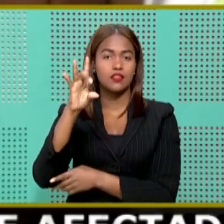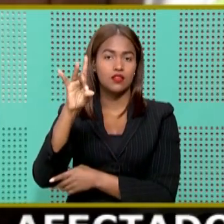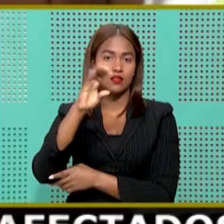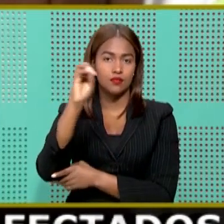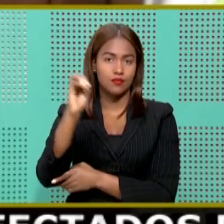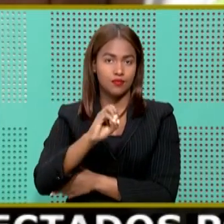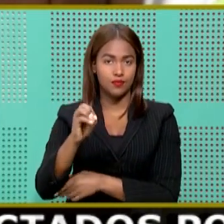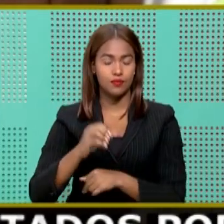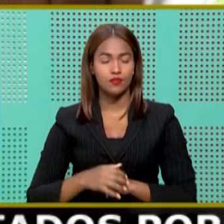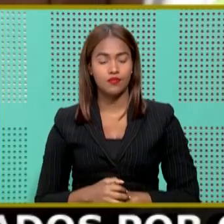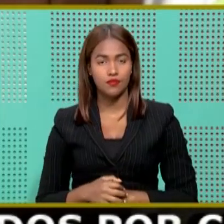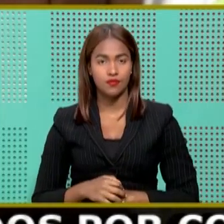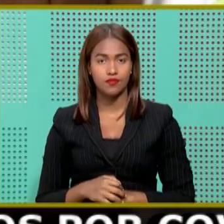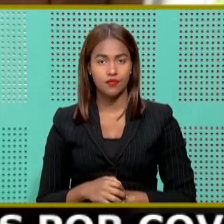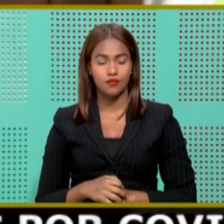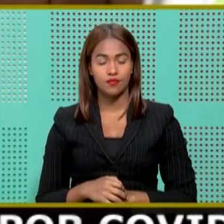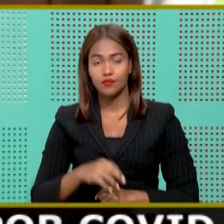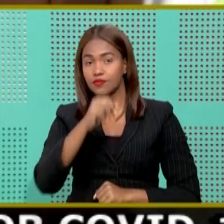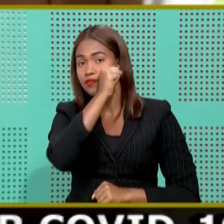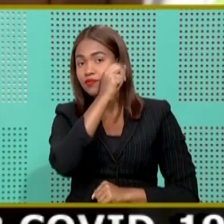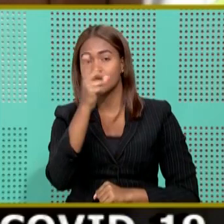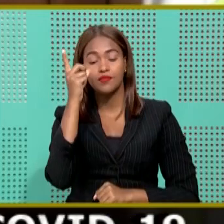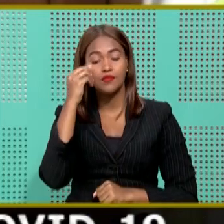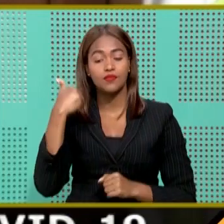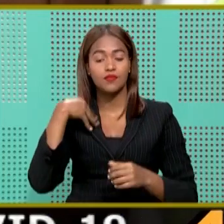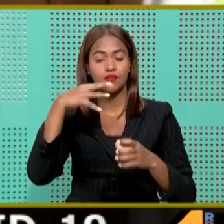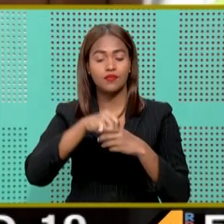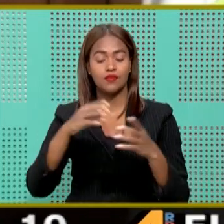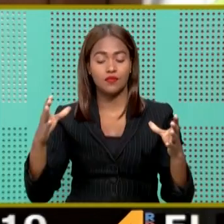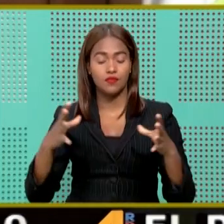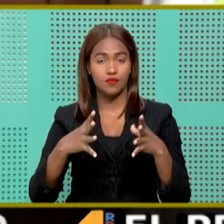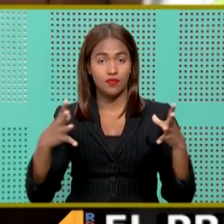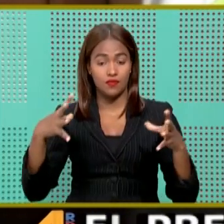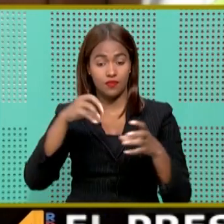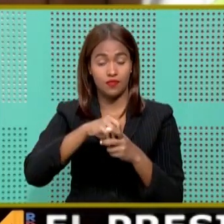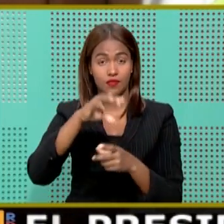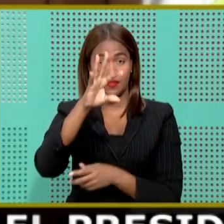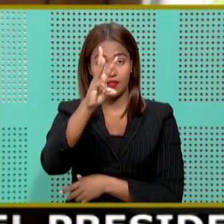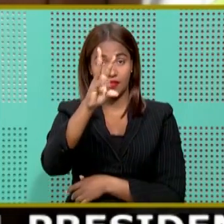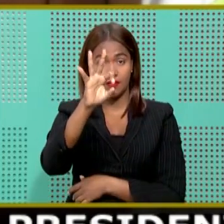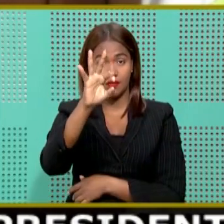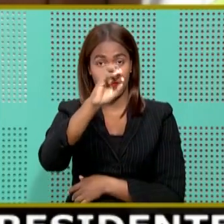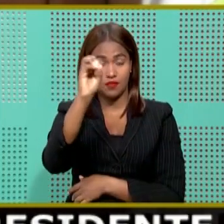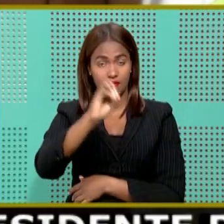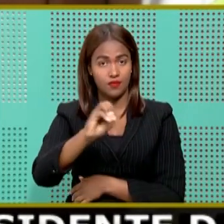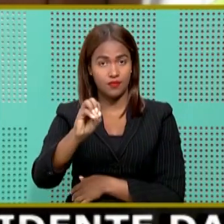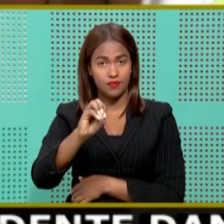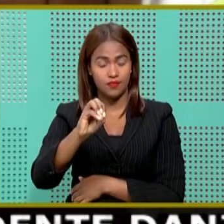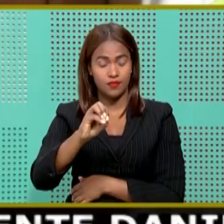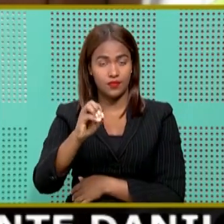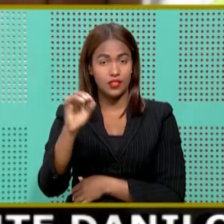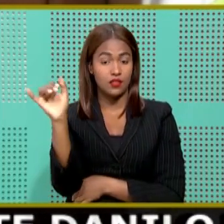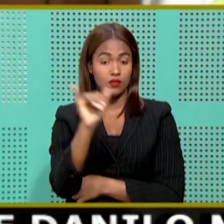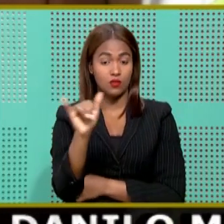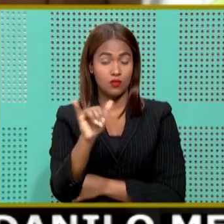68%. El Gran Santo Domingo presenta una ocupación de 69%